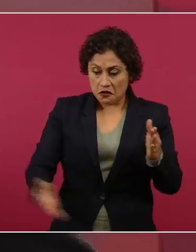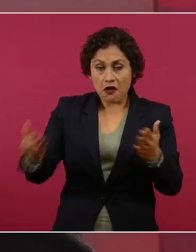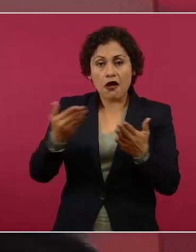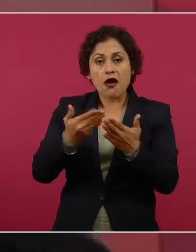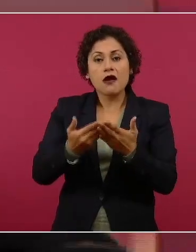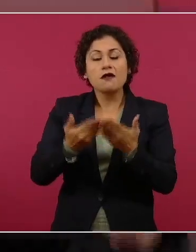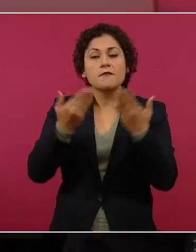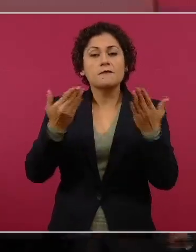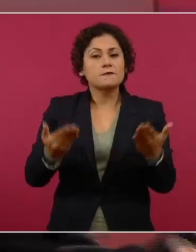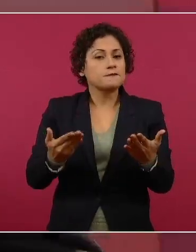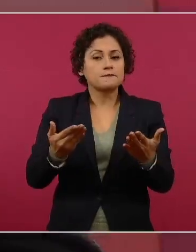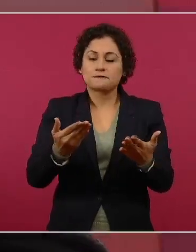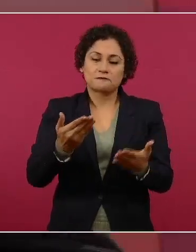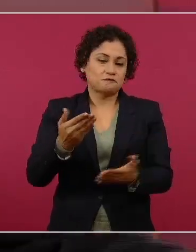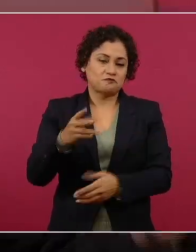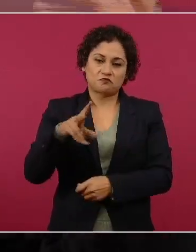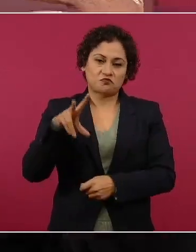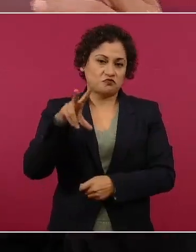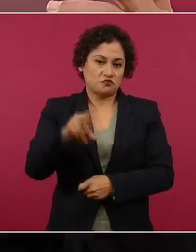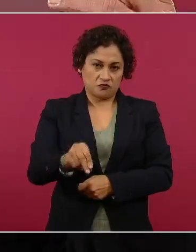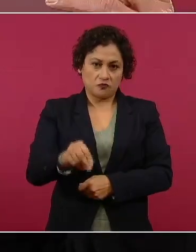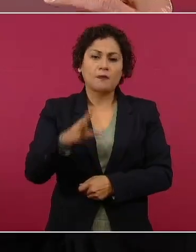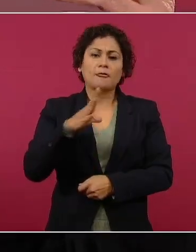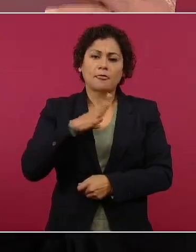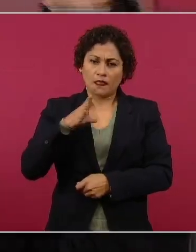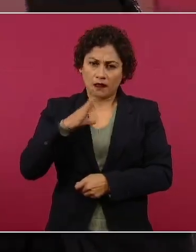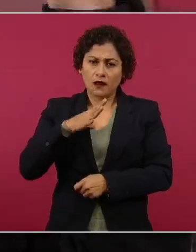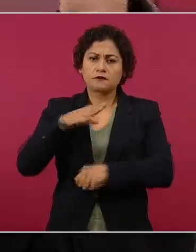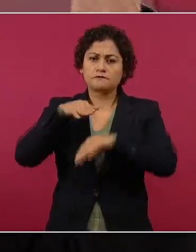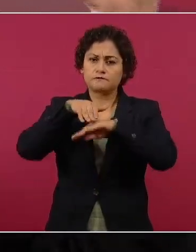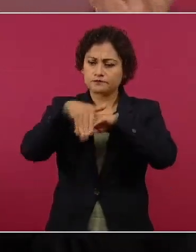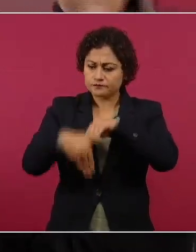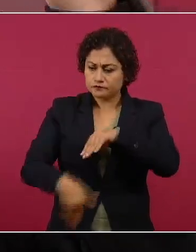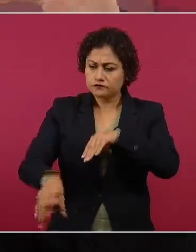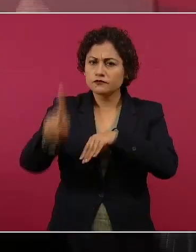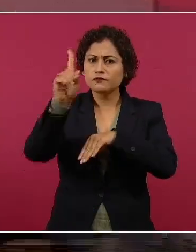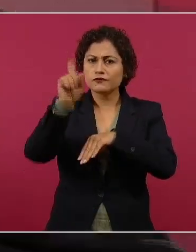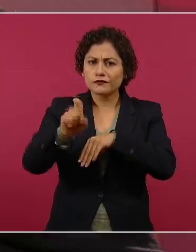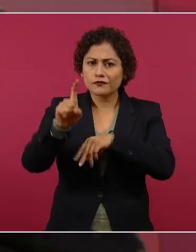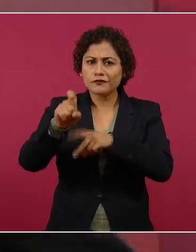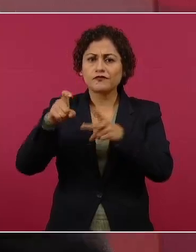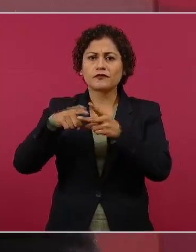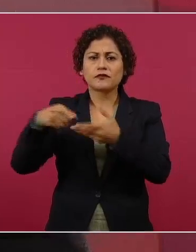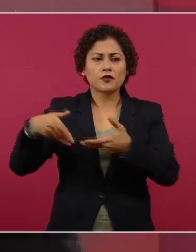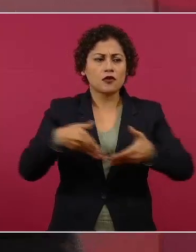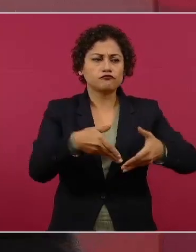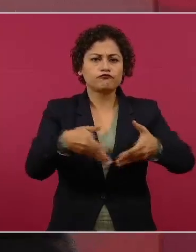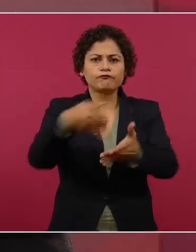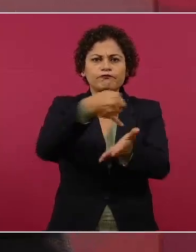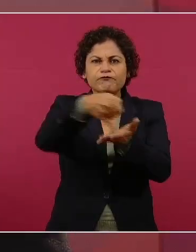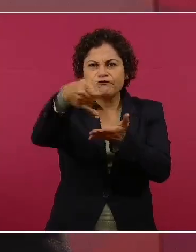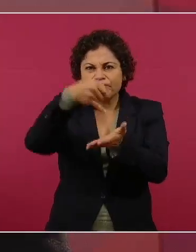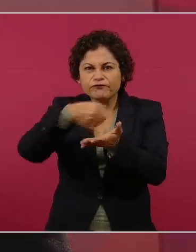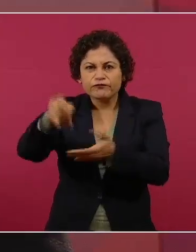se están haciendo presas, se están haciendo canales de riego, se están haciendo